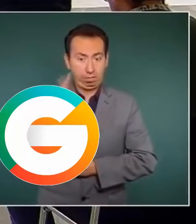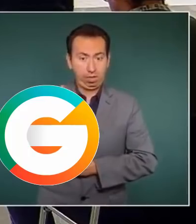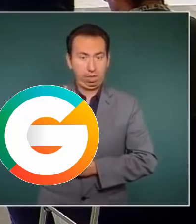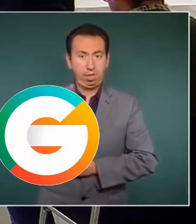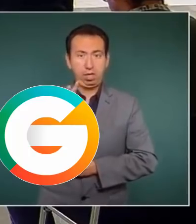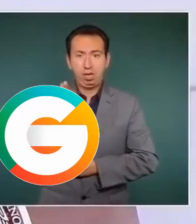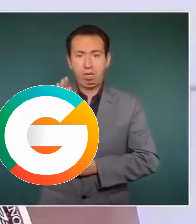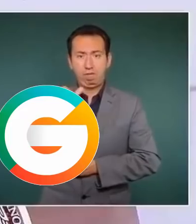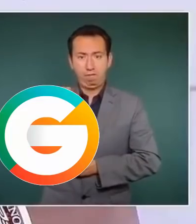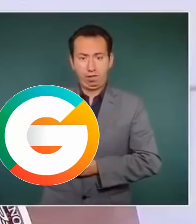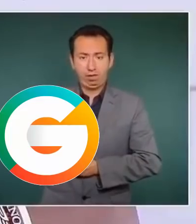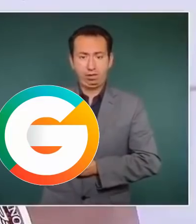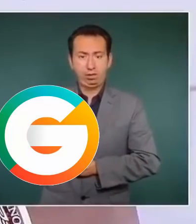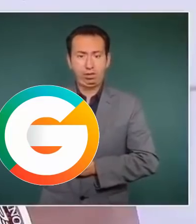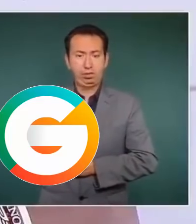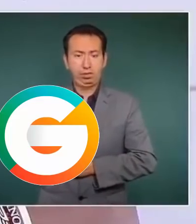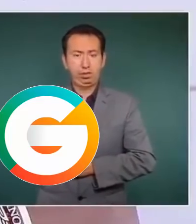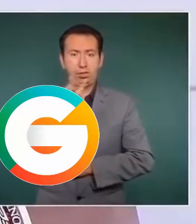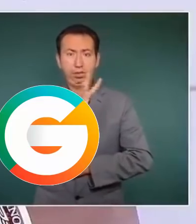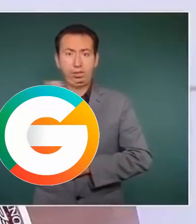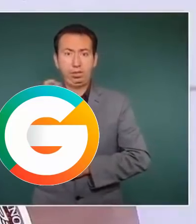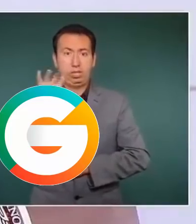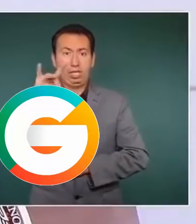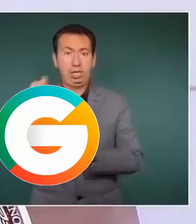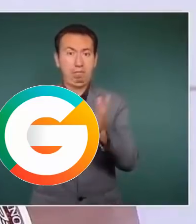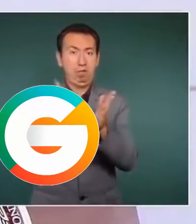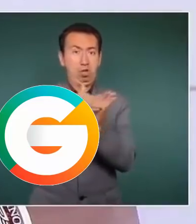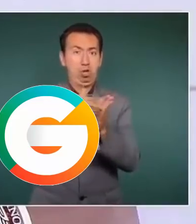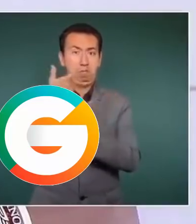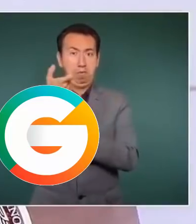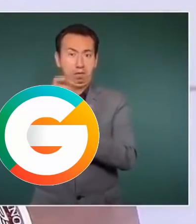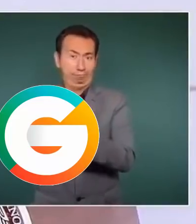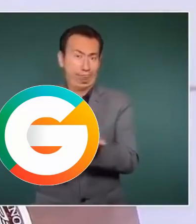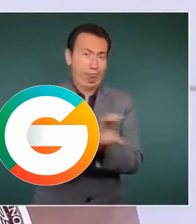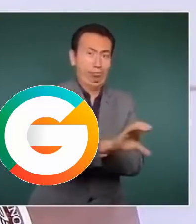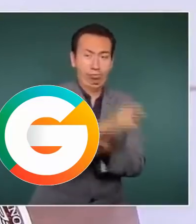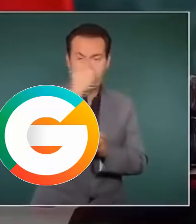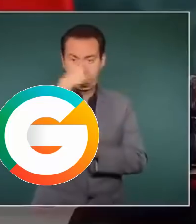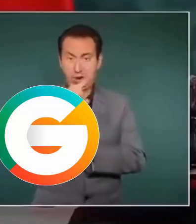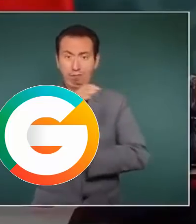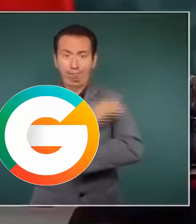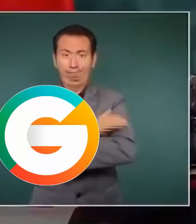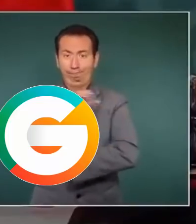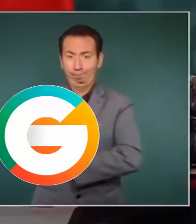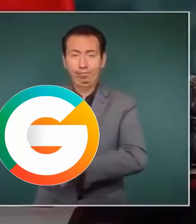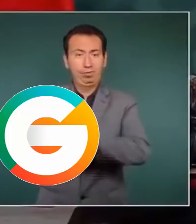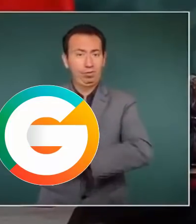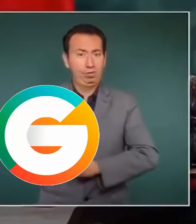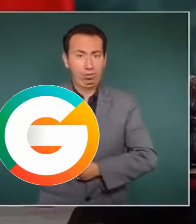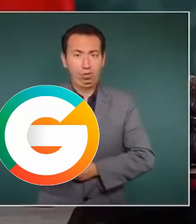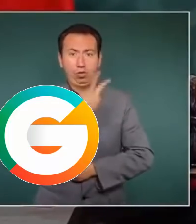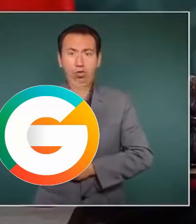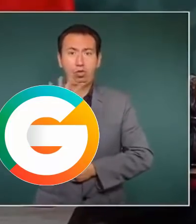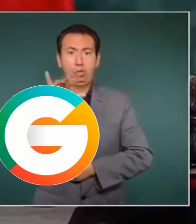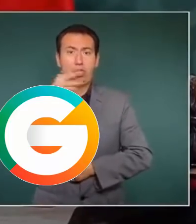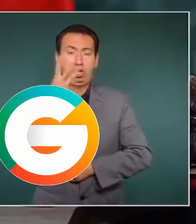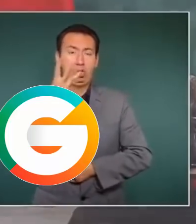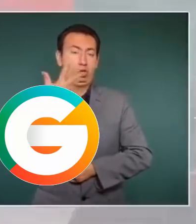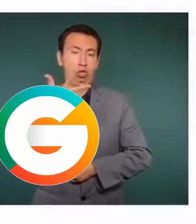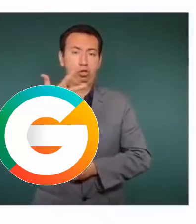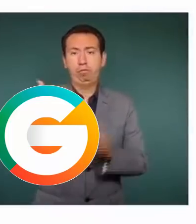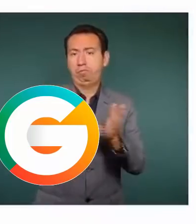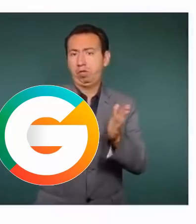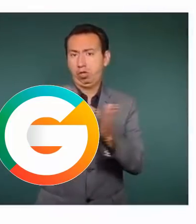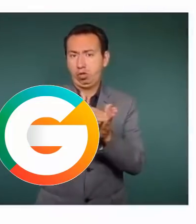FAS más de 330 millones, en el Fortasec casi los 258 millones y en